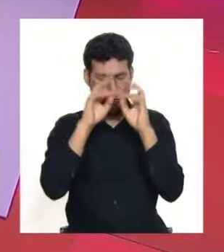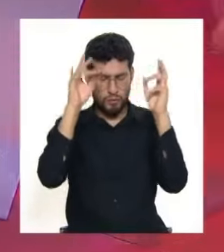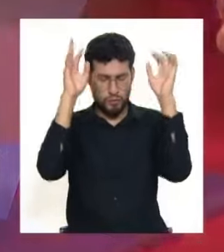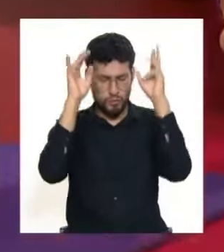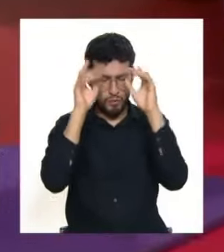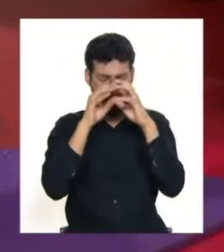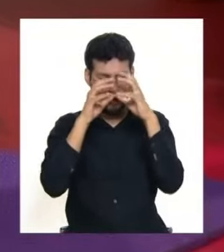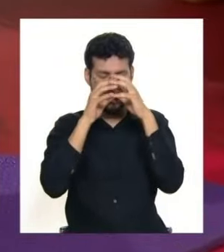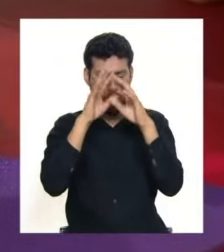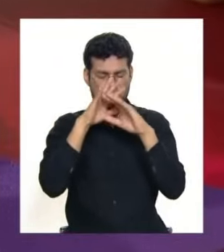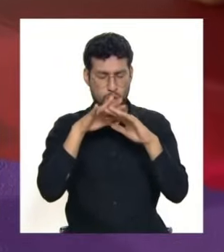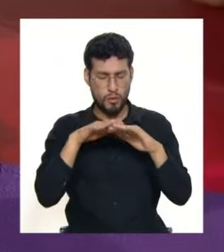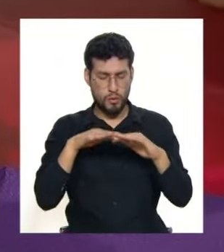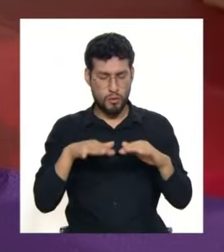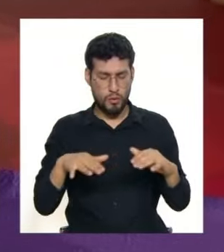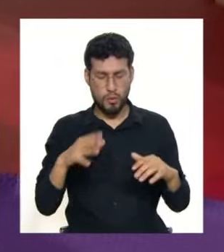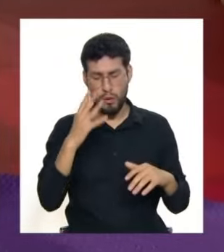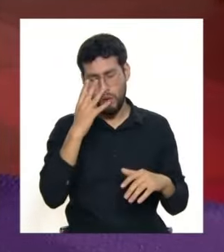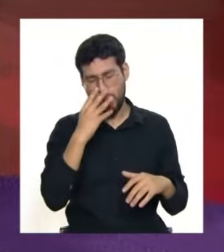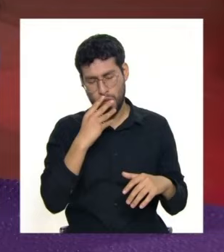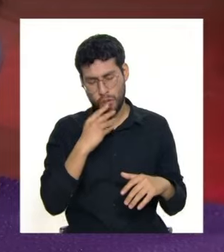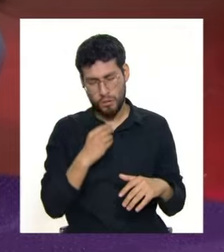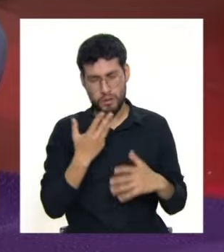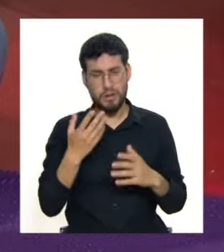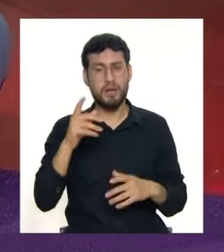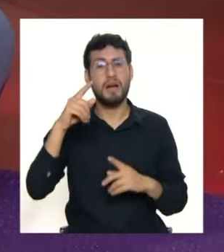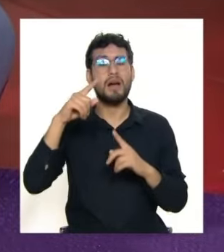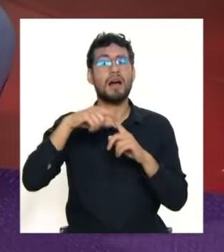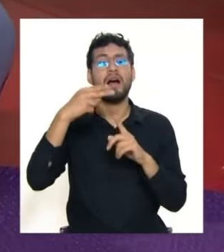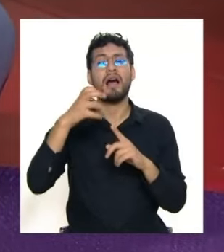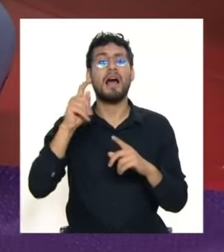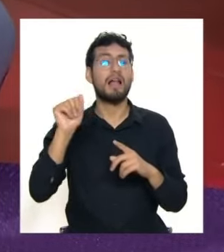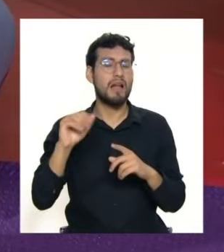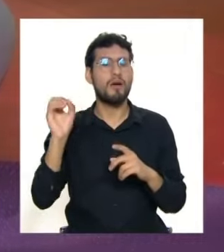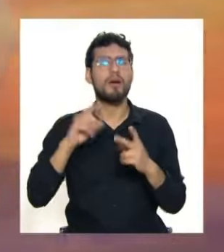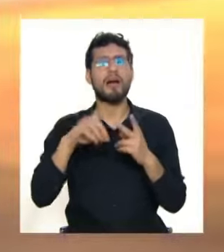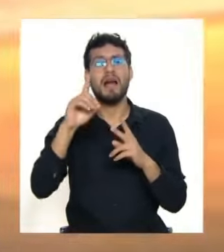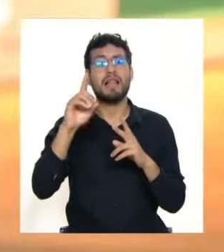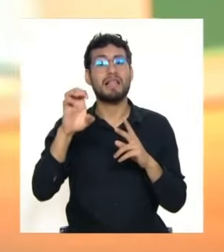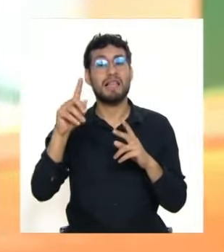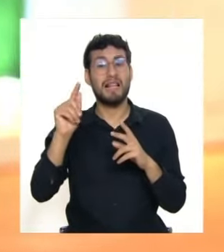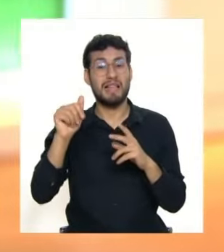mucho más sutiles y más bajas del sueño, como son teta y mejor si llegamos a delta.